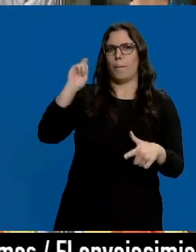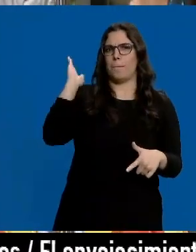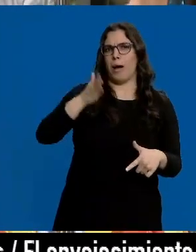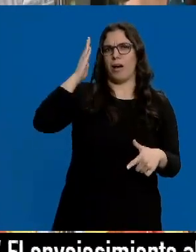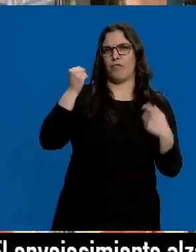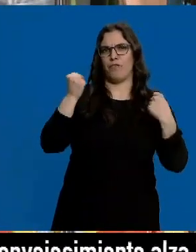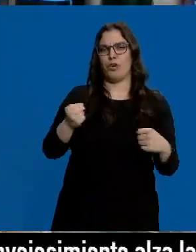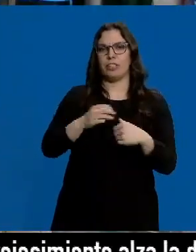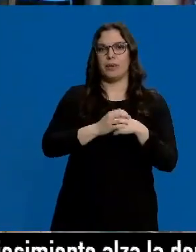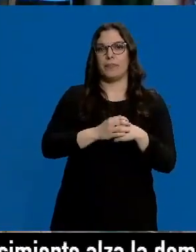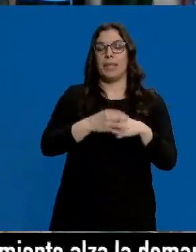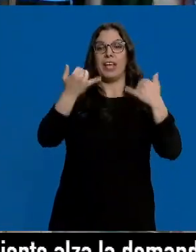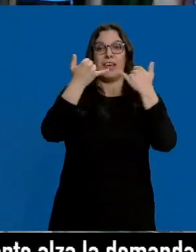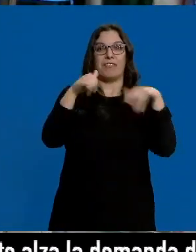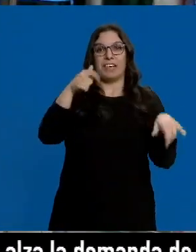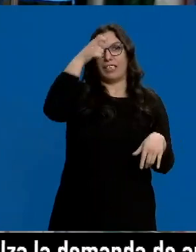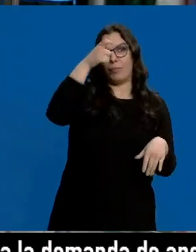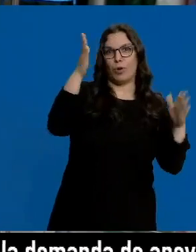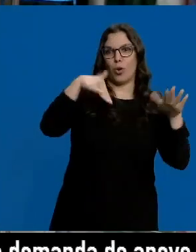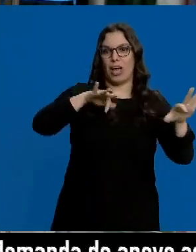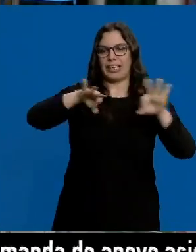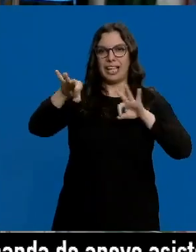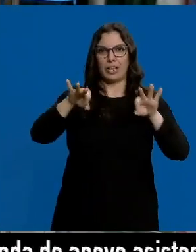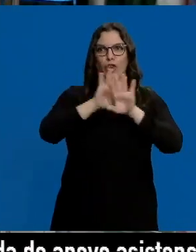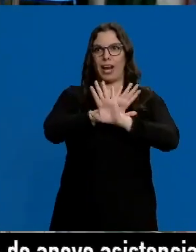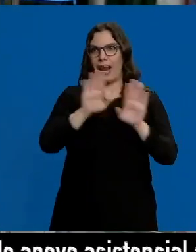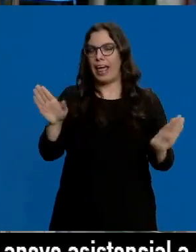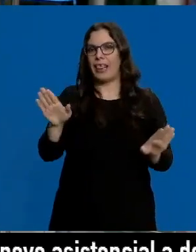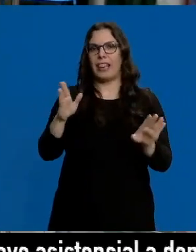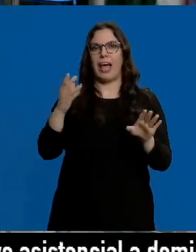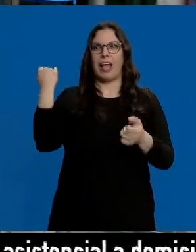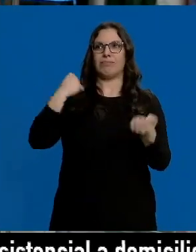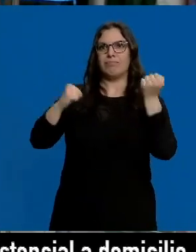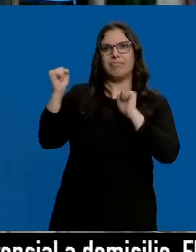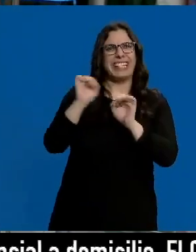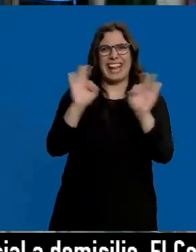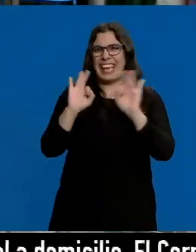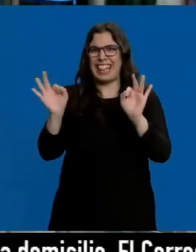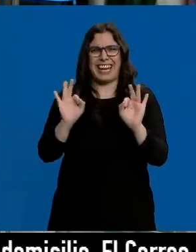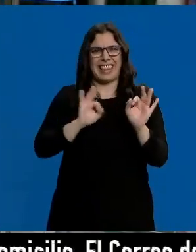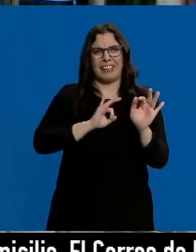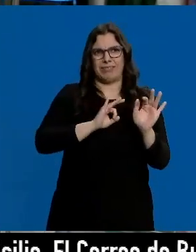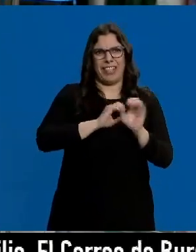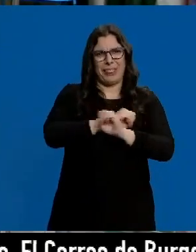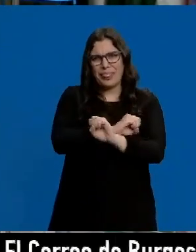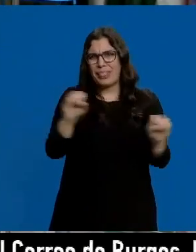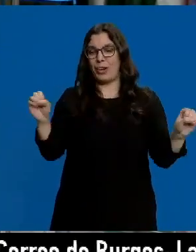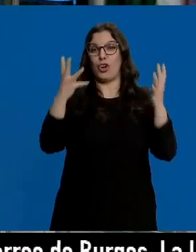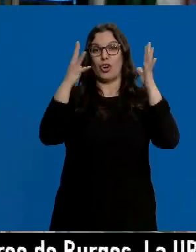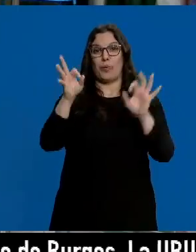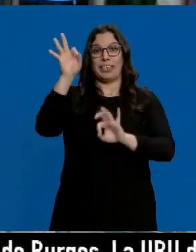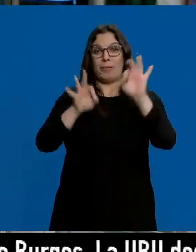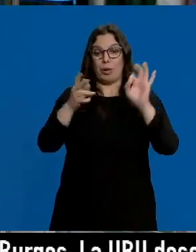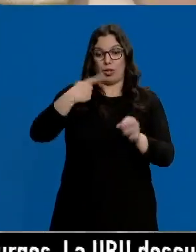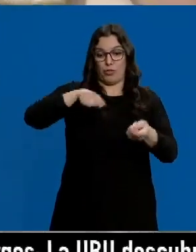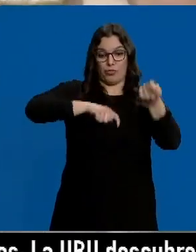golpe. No ha habido fiestas de los pueblos, no ha habido teatro, no ha habido representaciones, o sea, absolutamente el 90% a los que